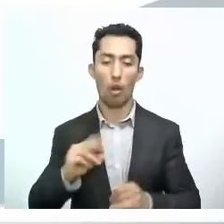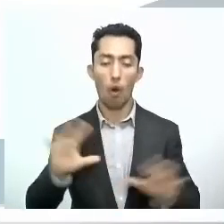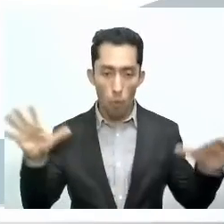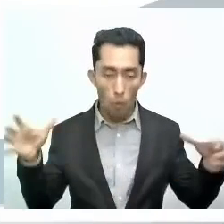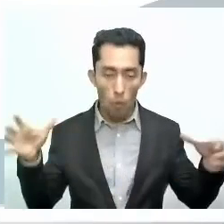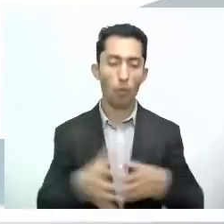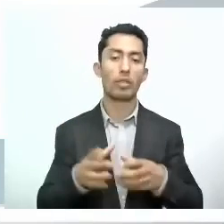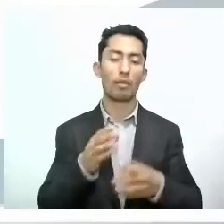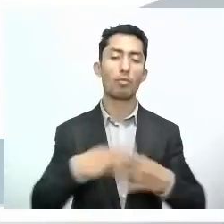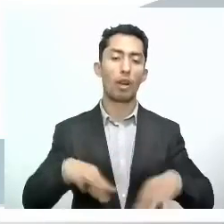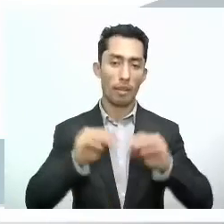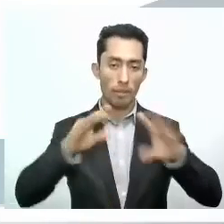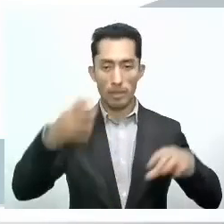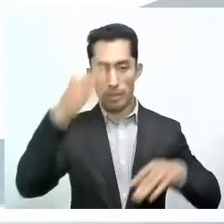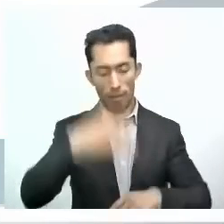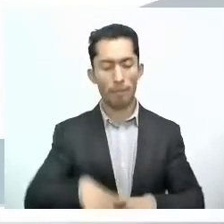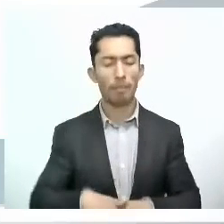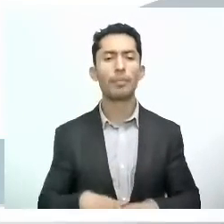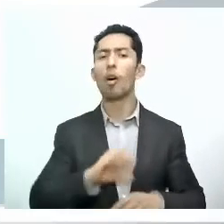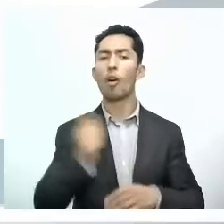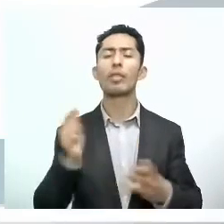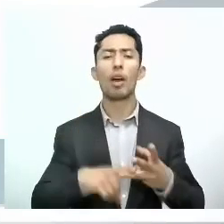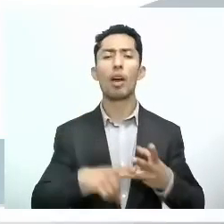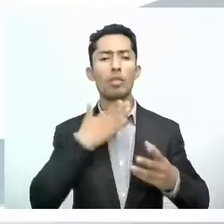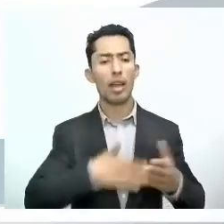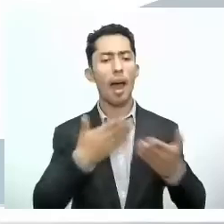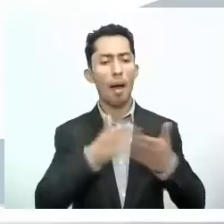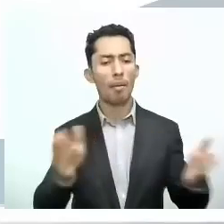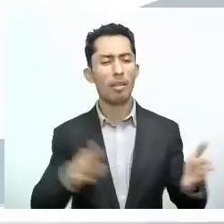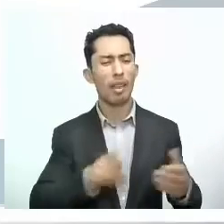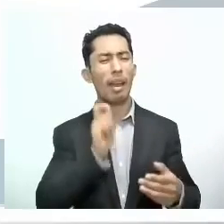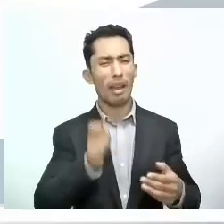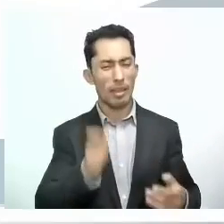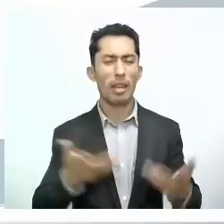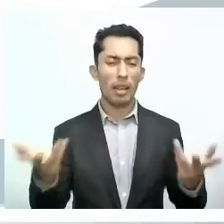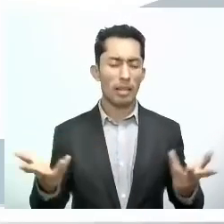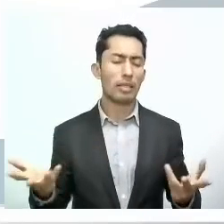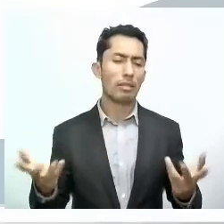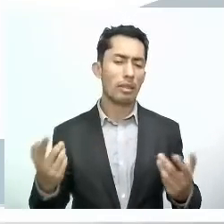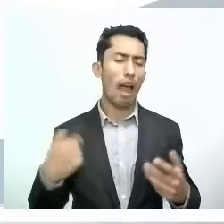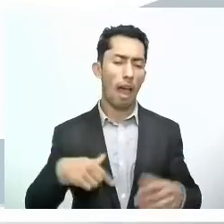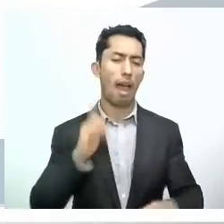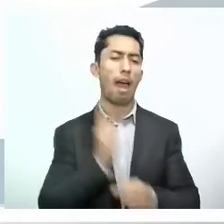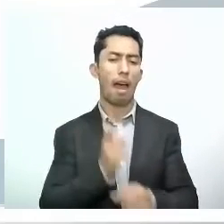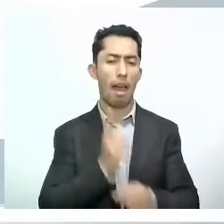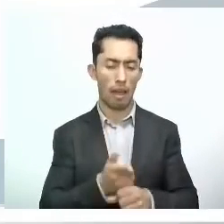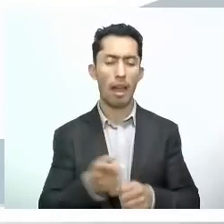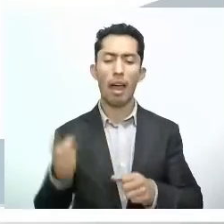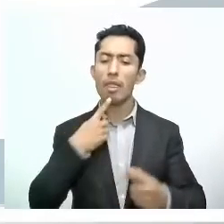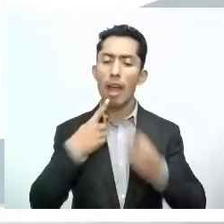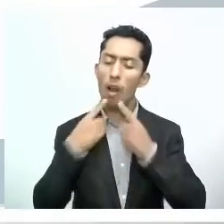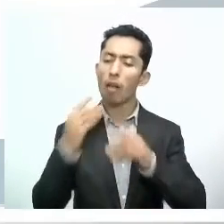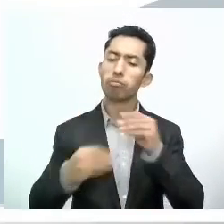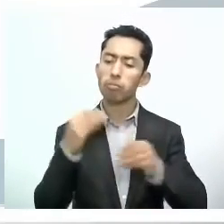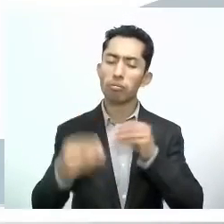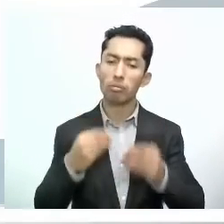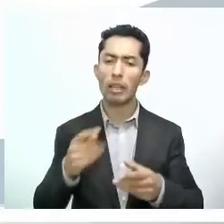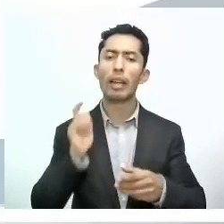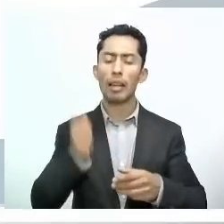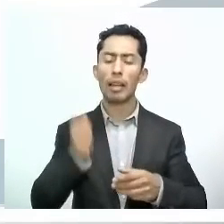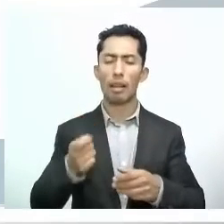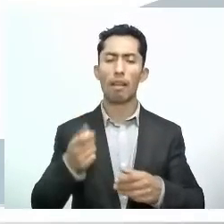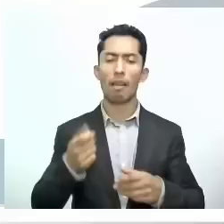cuando se habla de justicia abierta, hemos también advertido cómo mucho de la discusión se queda en el mundo como de